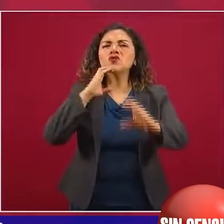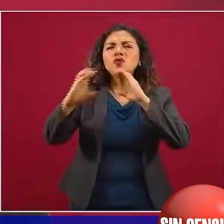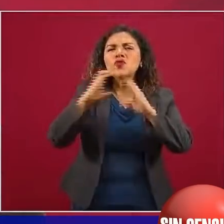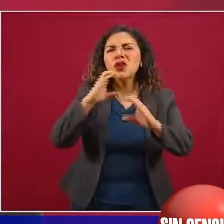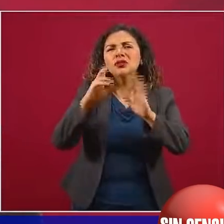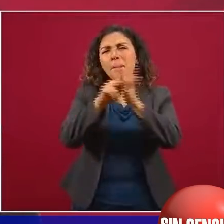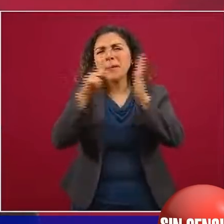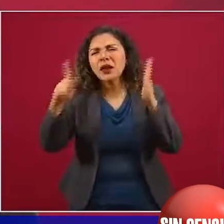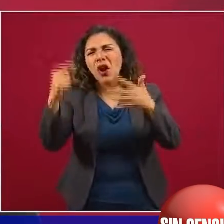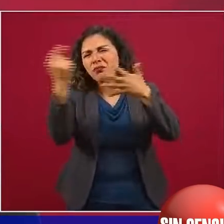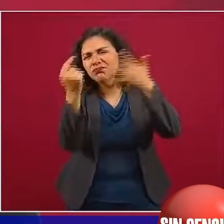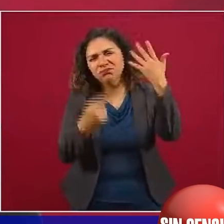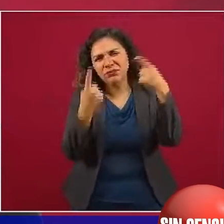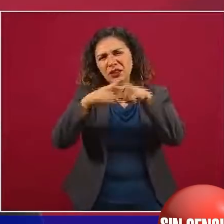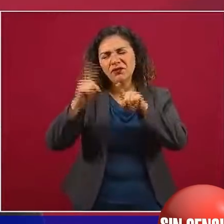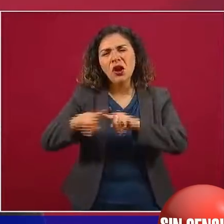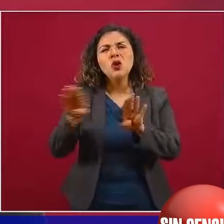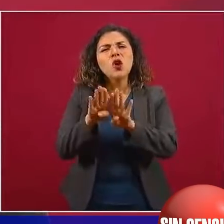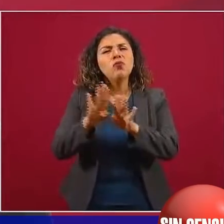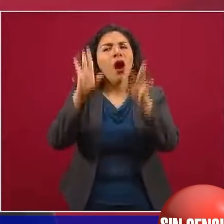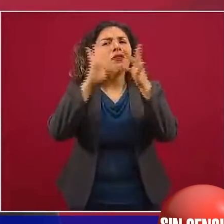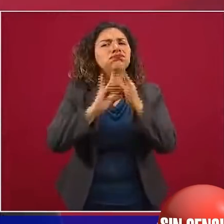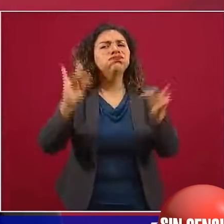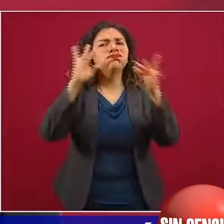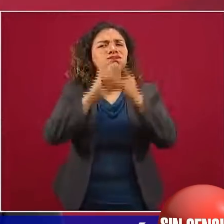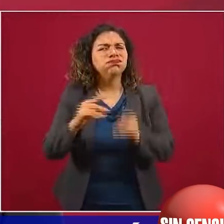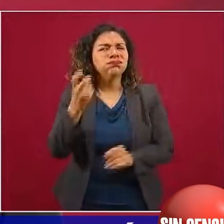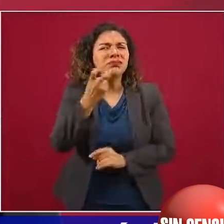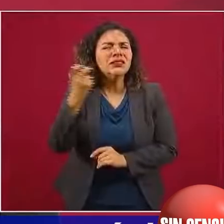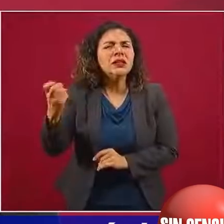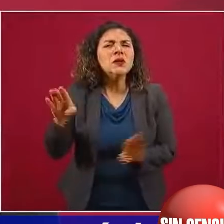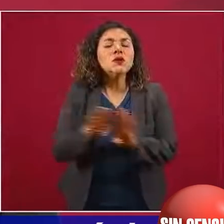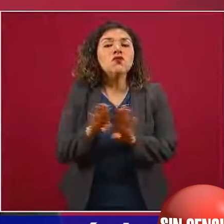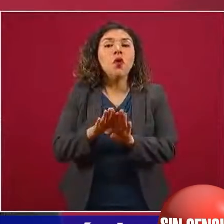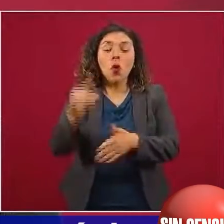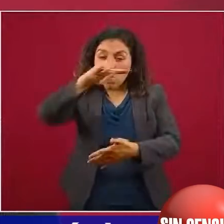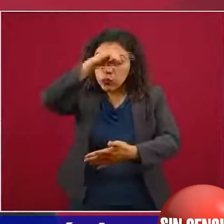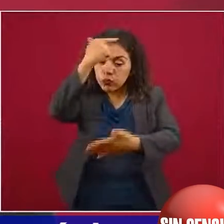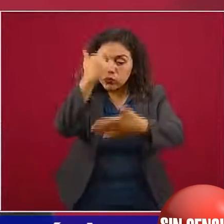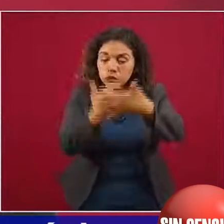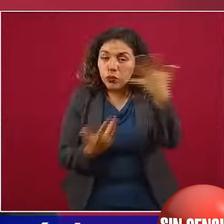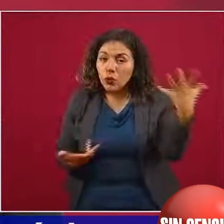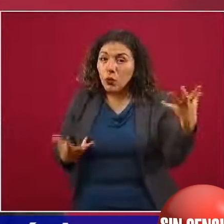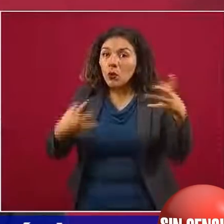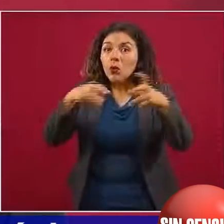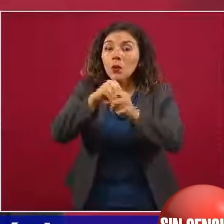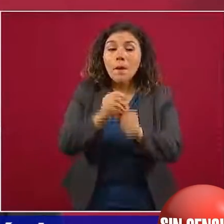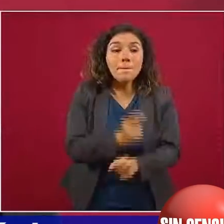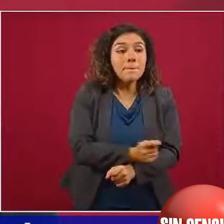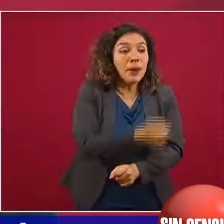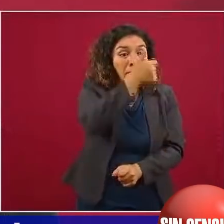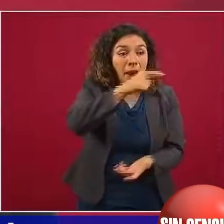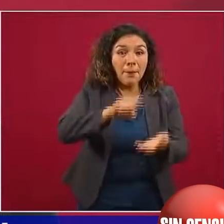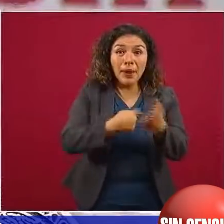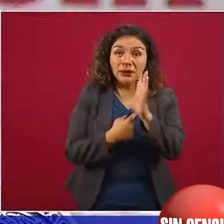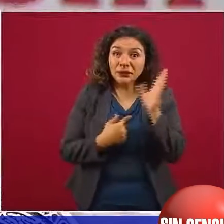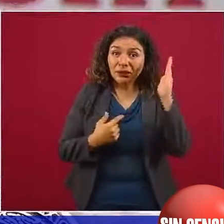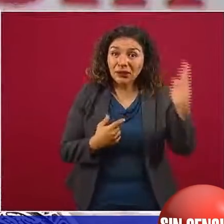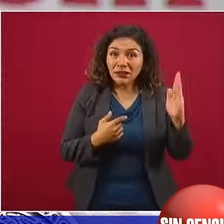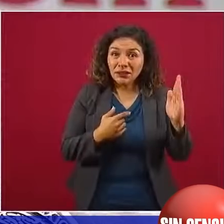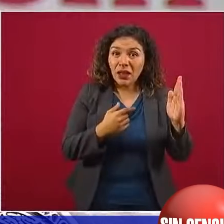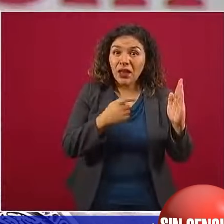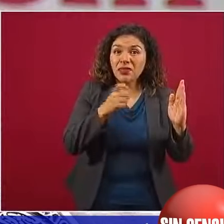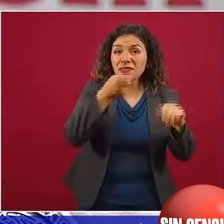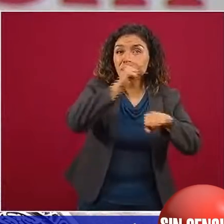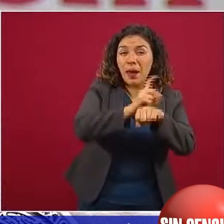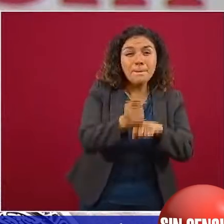información y que llevan a la narrativa pública a ello, contar los casos acumulados desde el primer caso, en